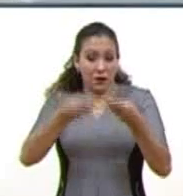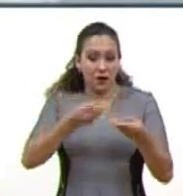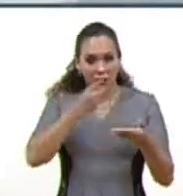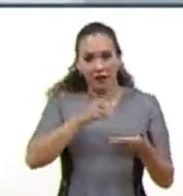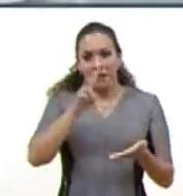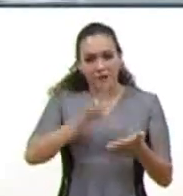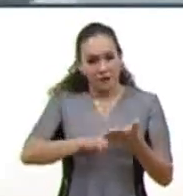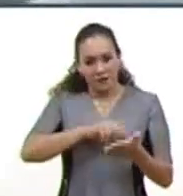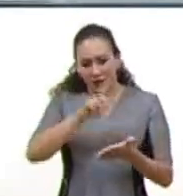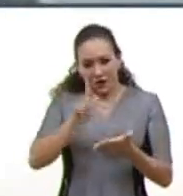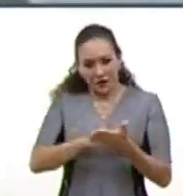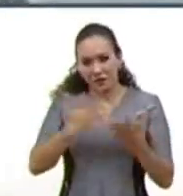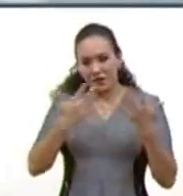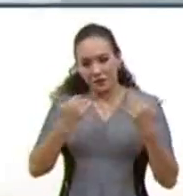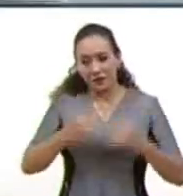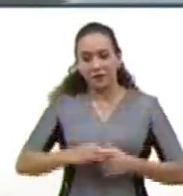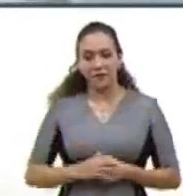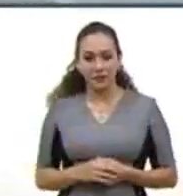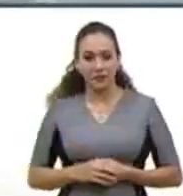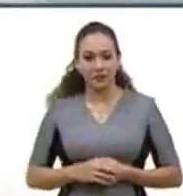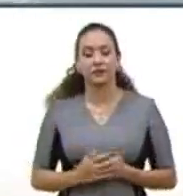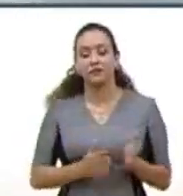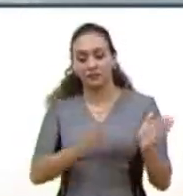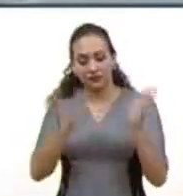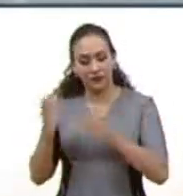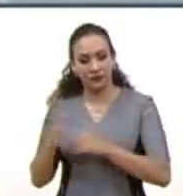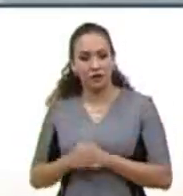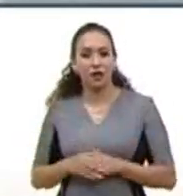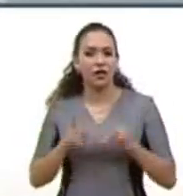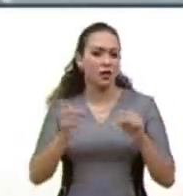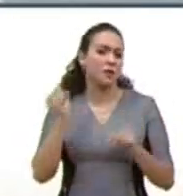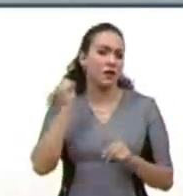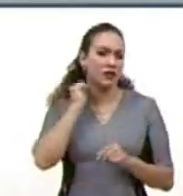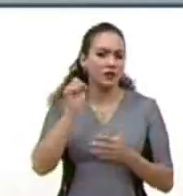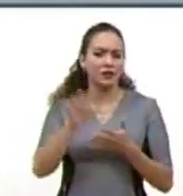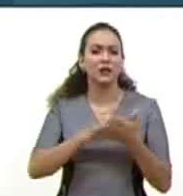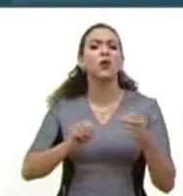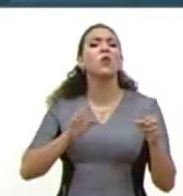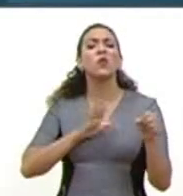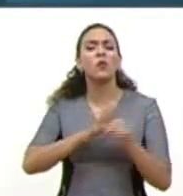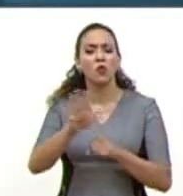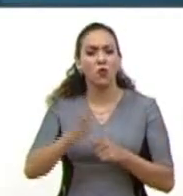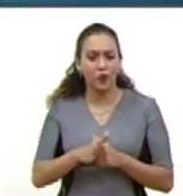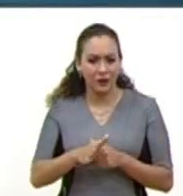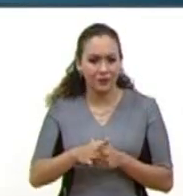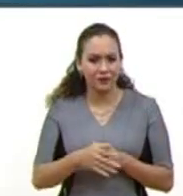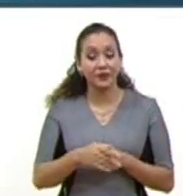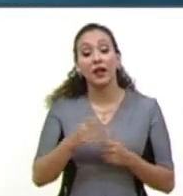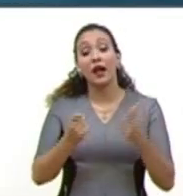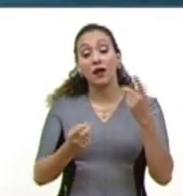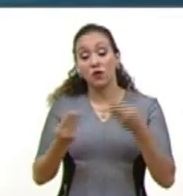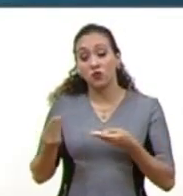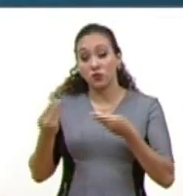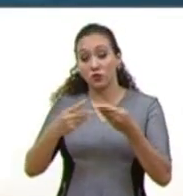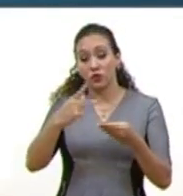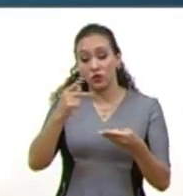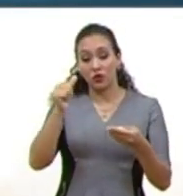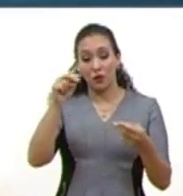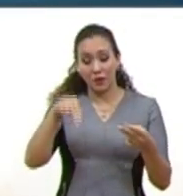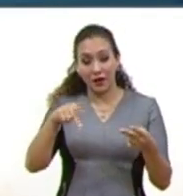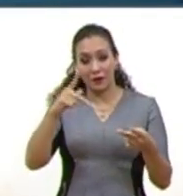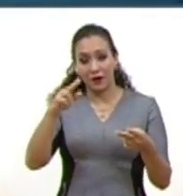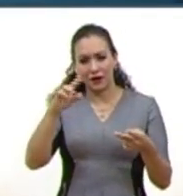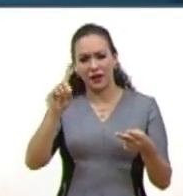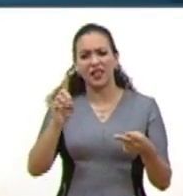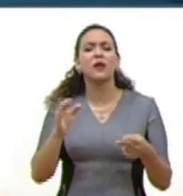promover el medio de defensa. En el caso de las senadurías, se desecharon los medios de impugnación presentados por el PAN y PRD,